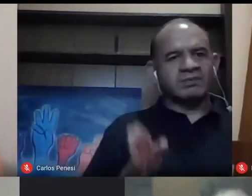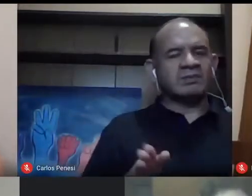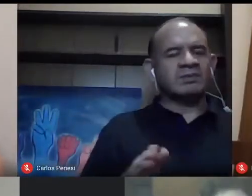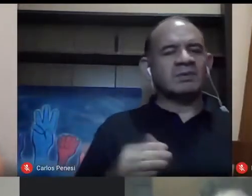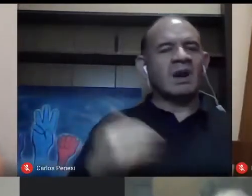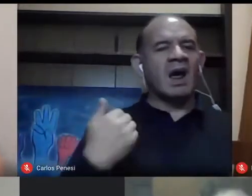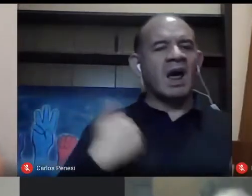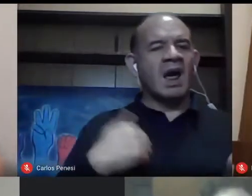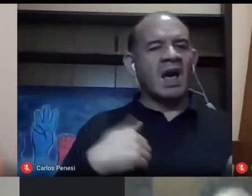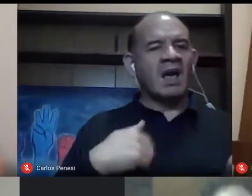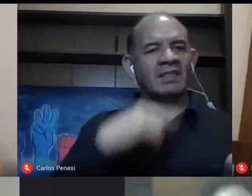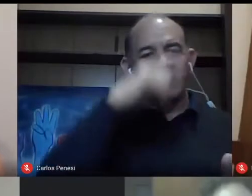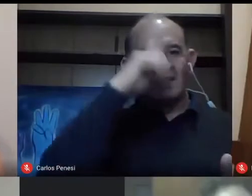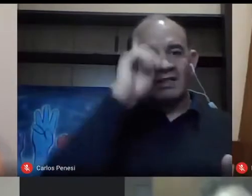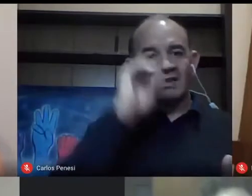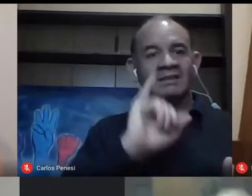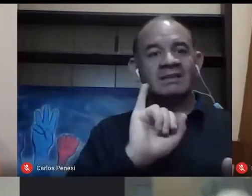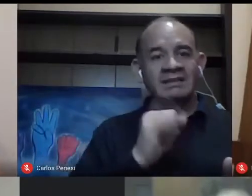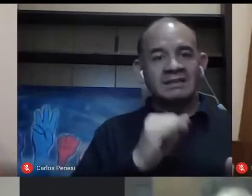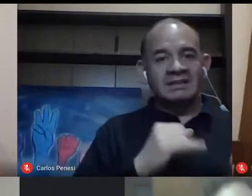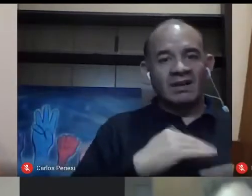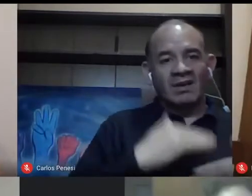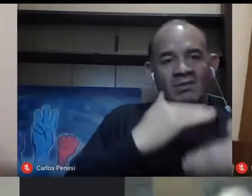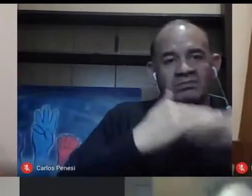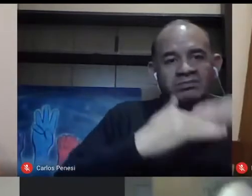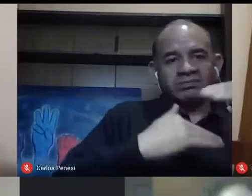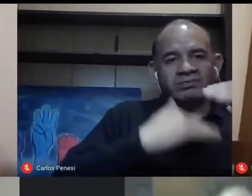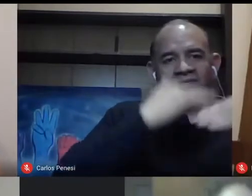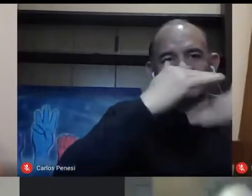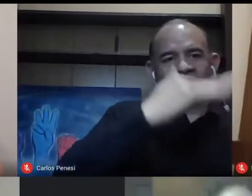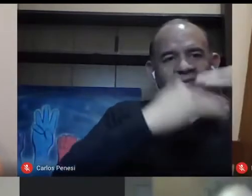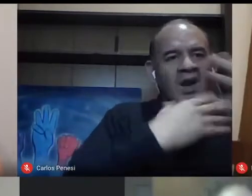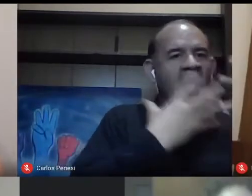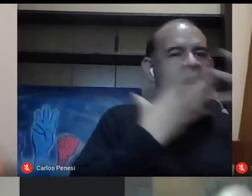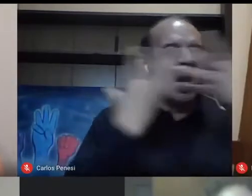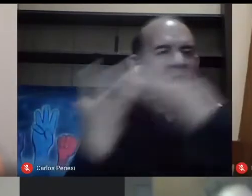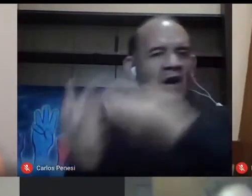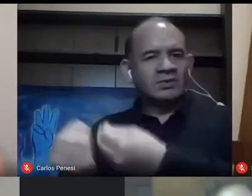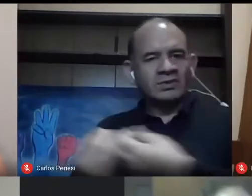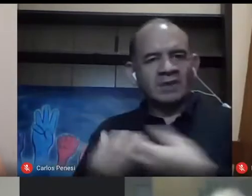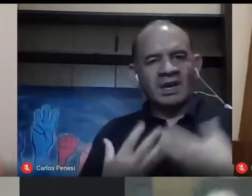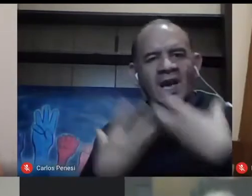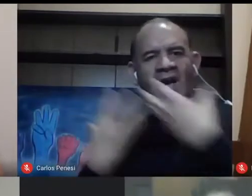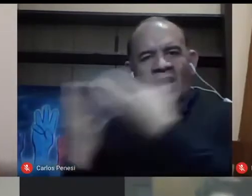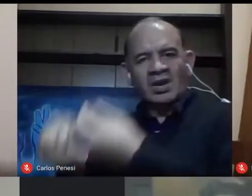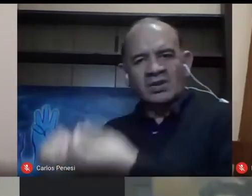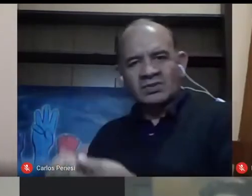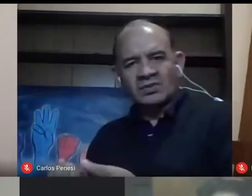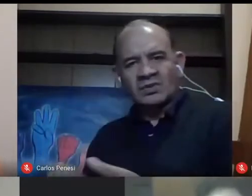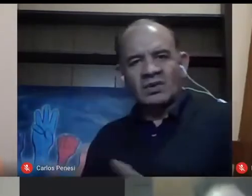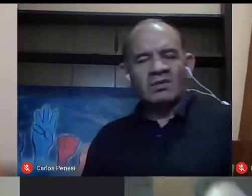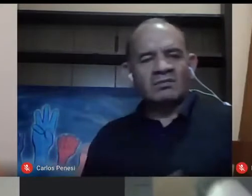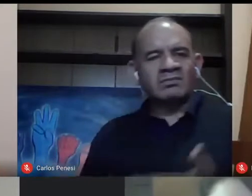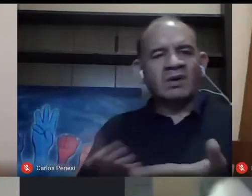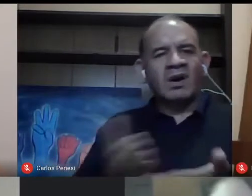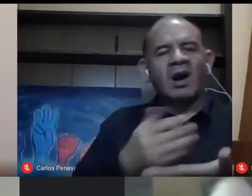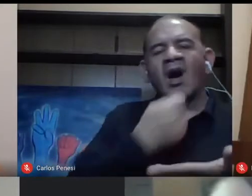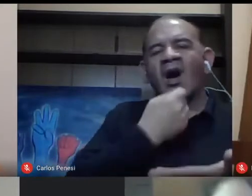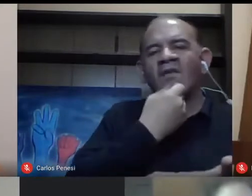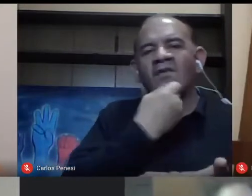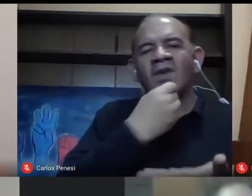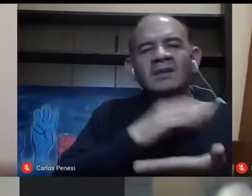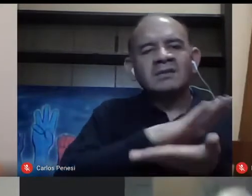el repertorio, ver cuál es el nicho que la Biblioteca Nacional puede cubrir y cuál es el suelo también que puede generar,